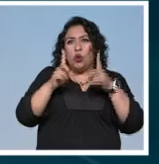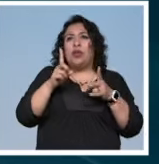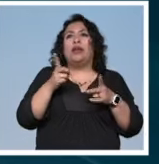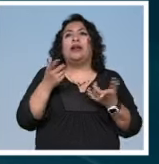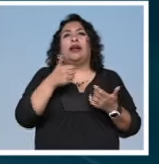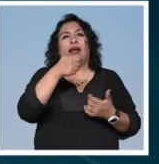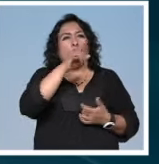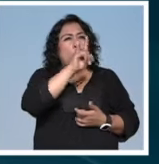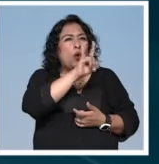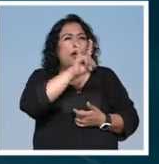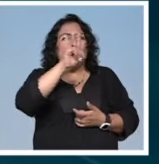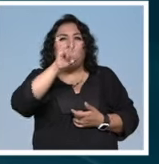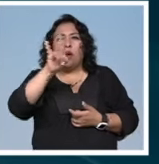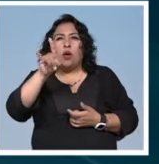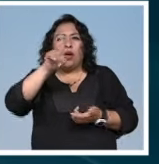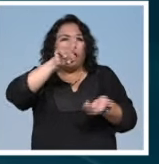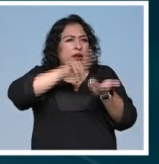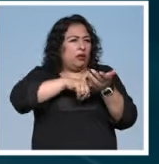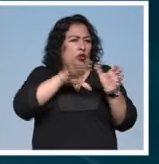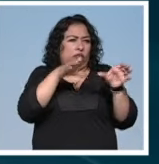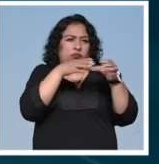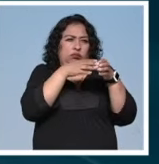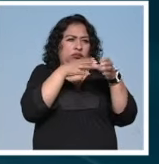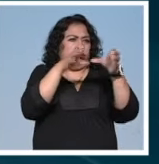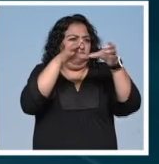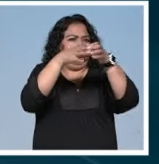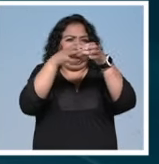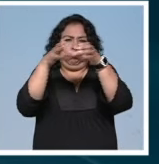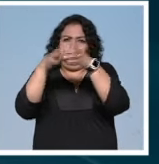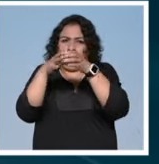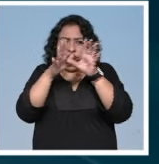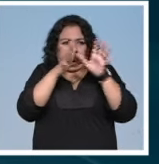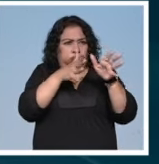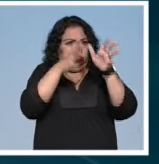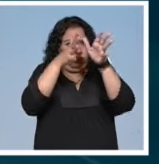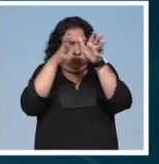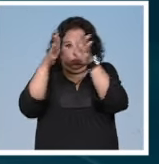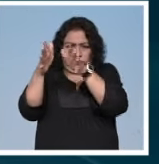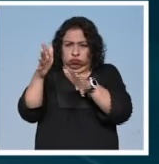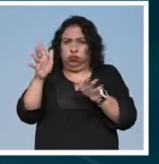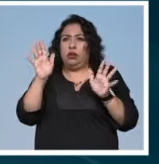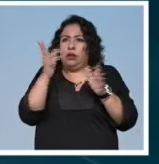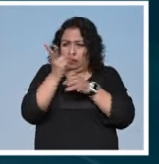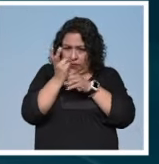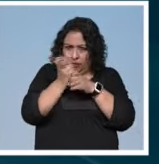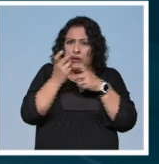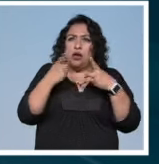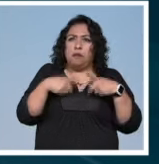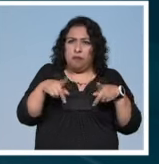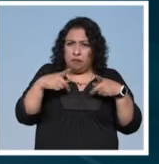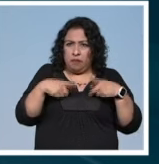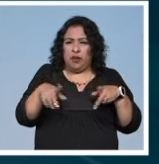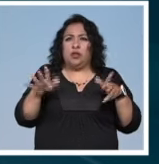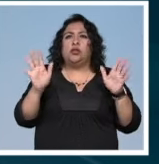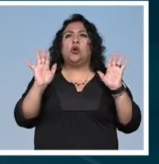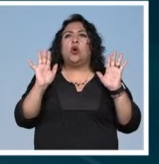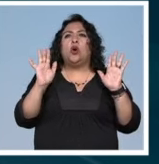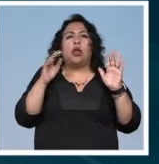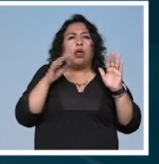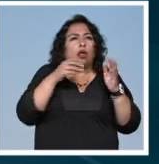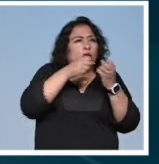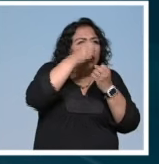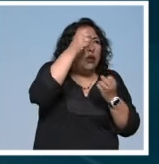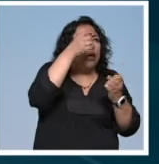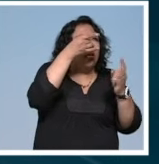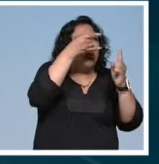que cada cuadro es un universo por sí solo. Y pues eso, es invitar a la gente a clavarse en cada